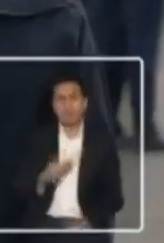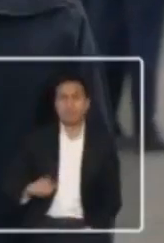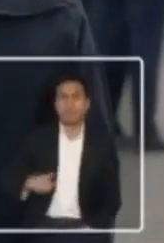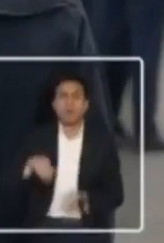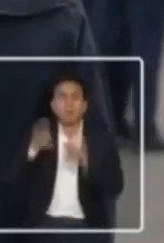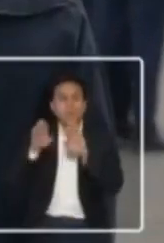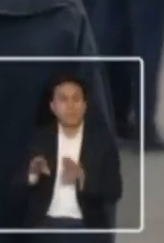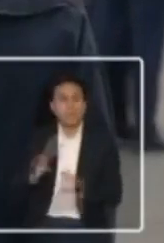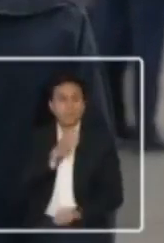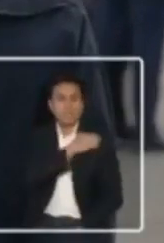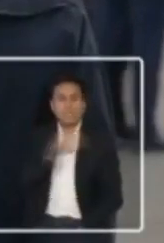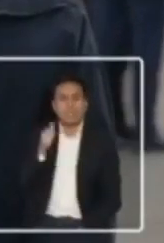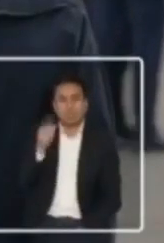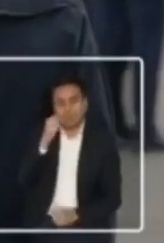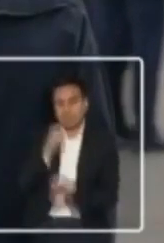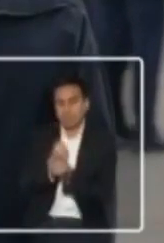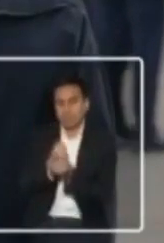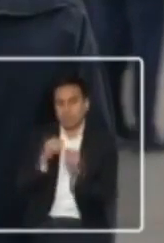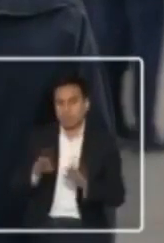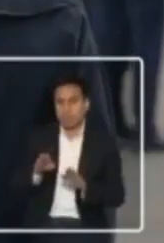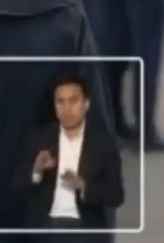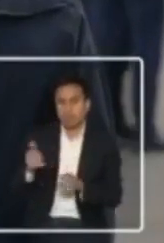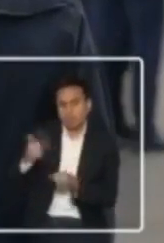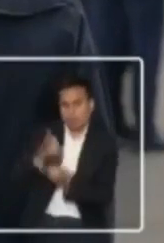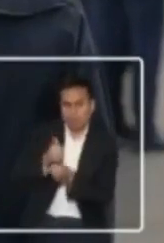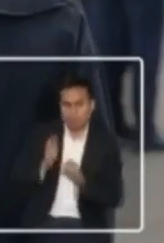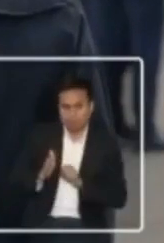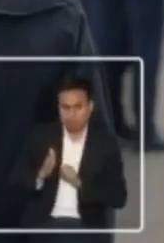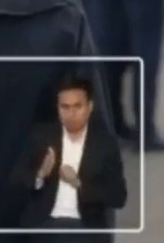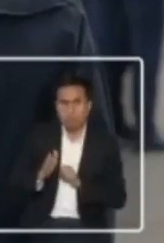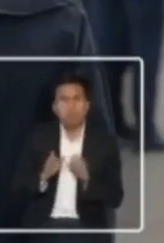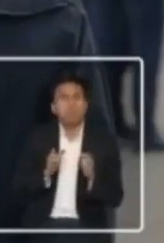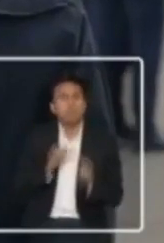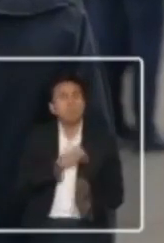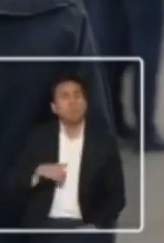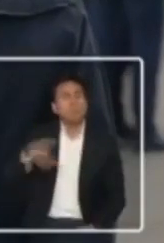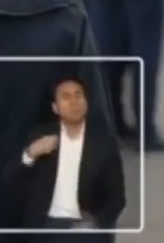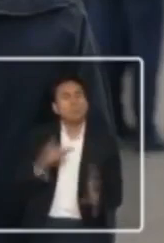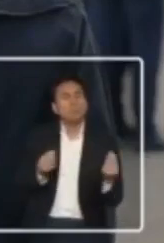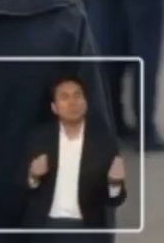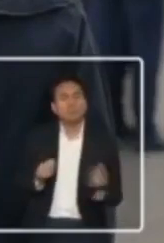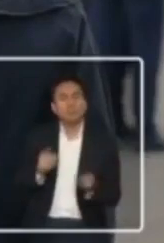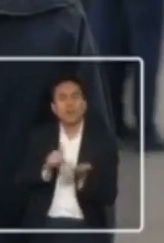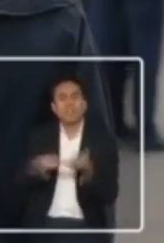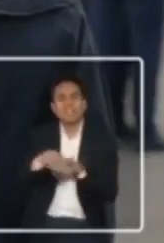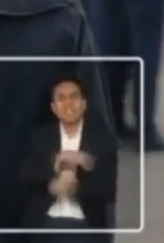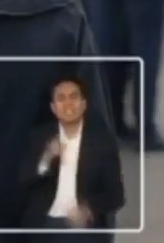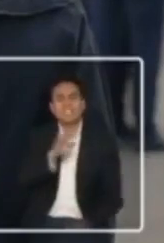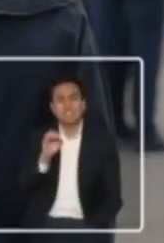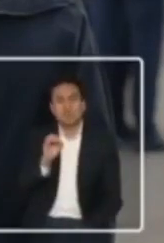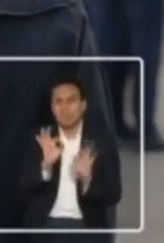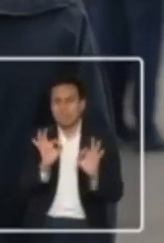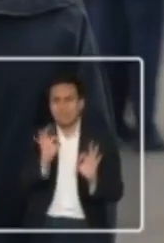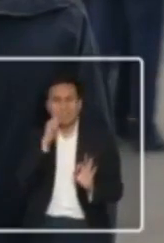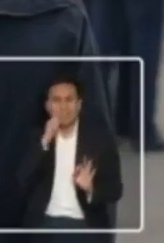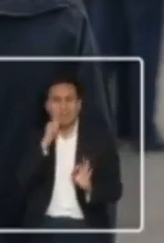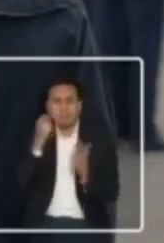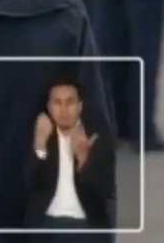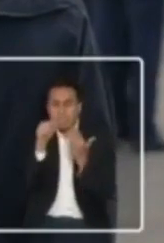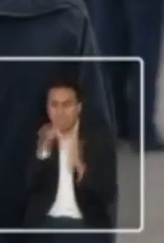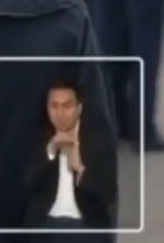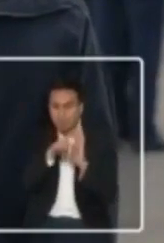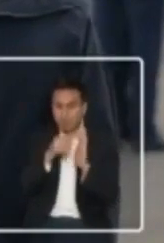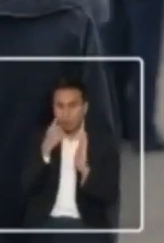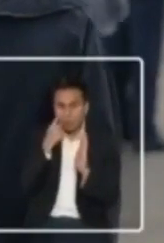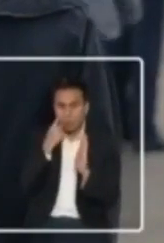para mantener al general director de Carabineros en su cargo? Y también muchos parlamentarios han solicitado el estado de sitio. ¿Es una medida que se está evaluando?